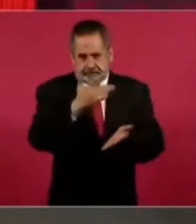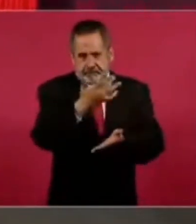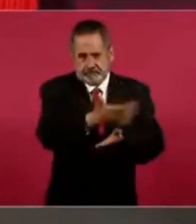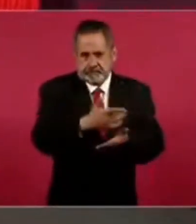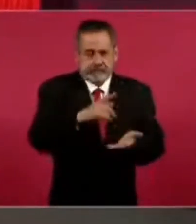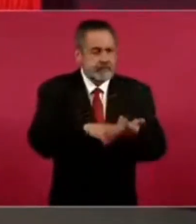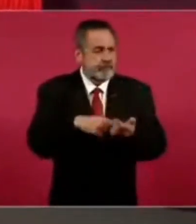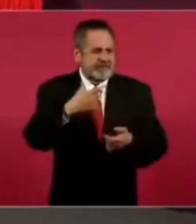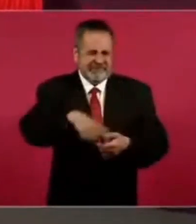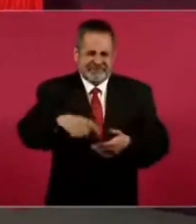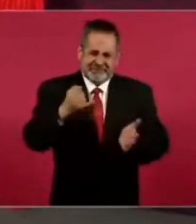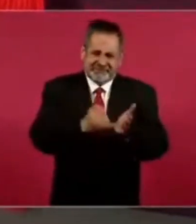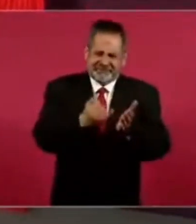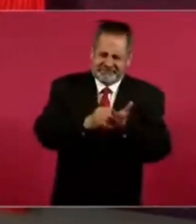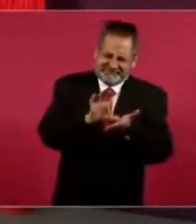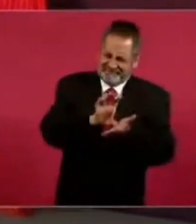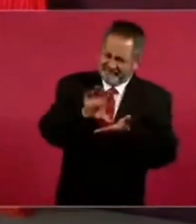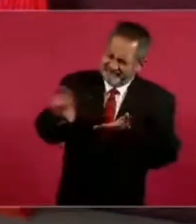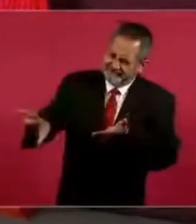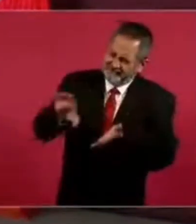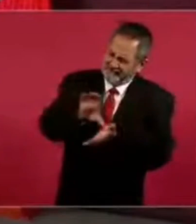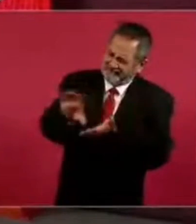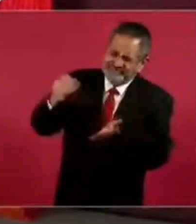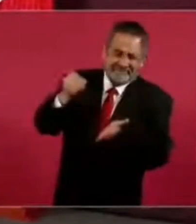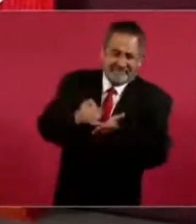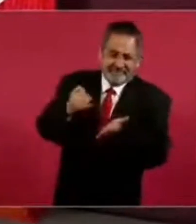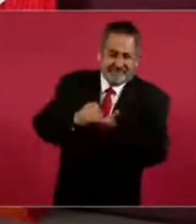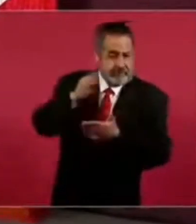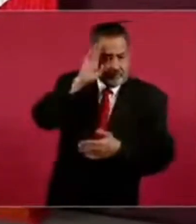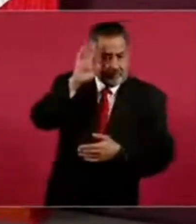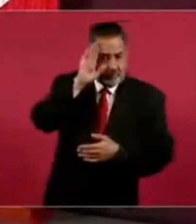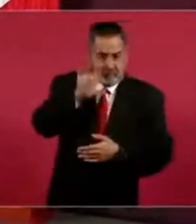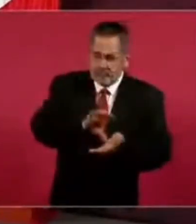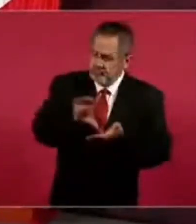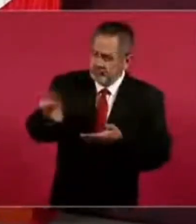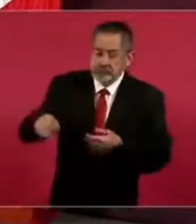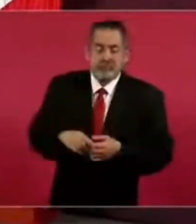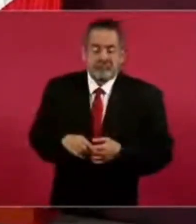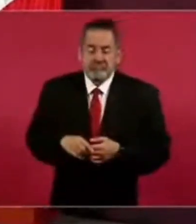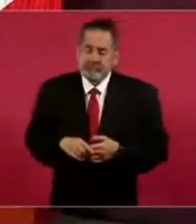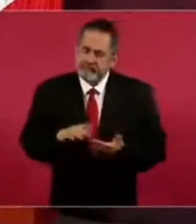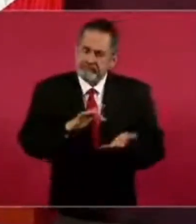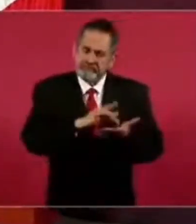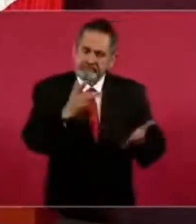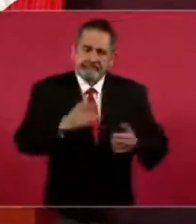grandes contribuyentes, que todos